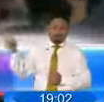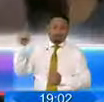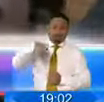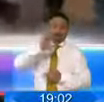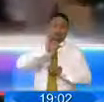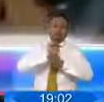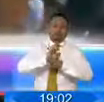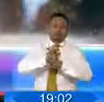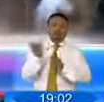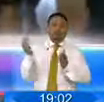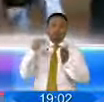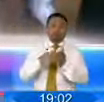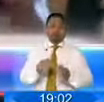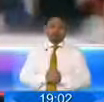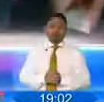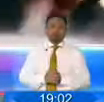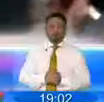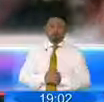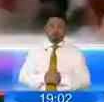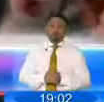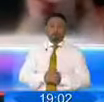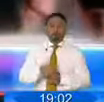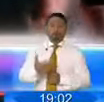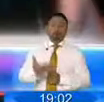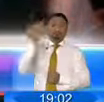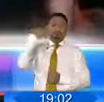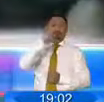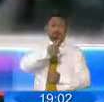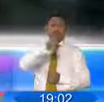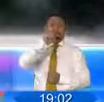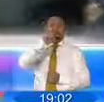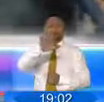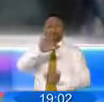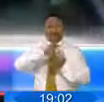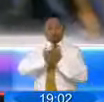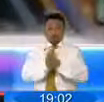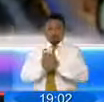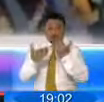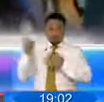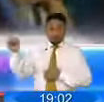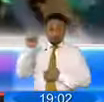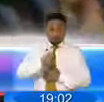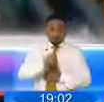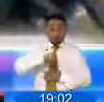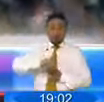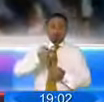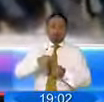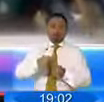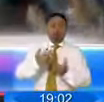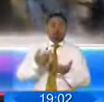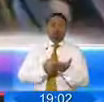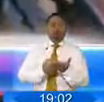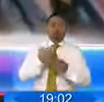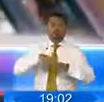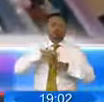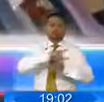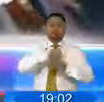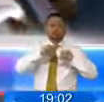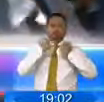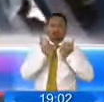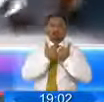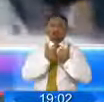país nuevamente. Su primer retorno se dio el pasado 25 de noviembre. Llegaba para participar de la Convención Nacional de Alianza